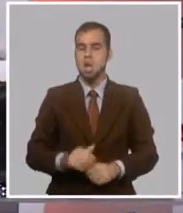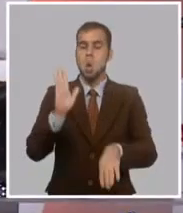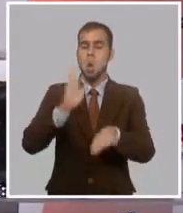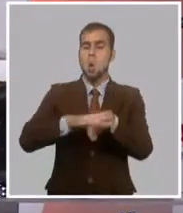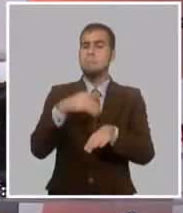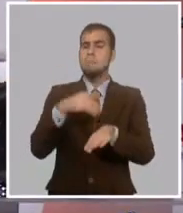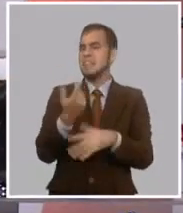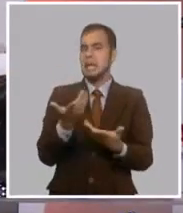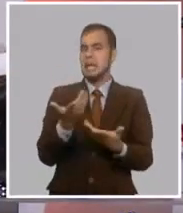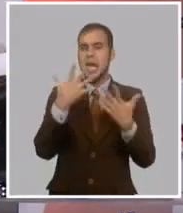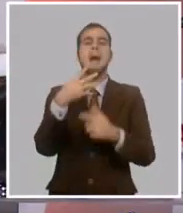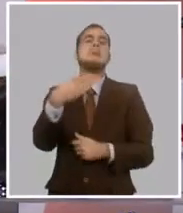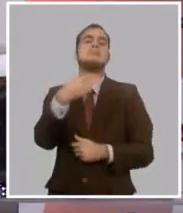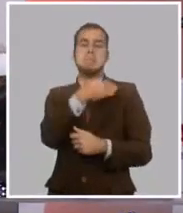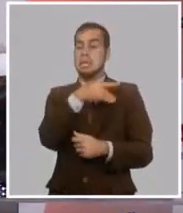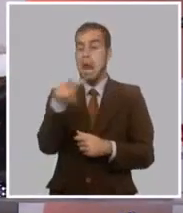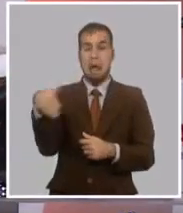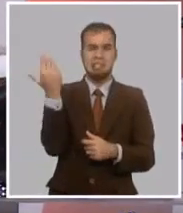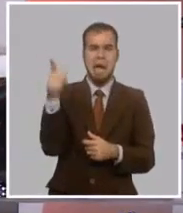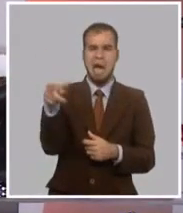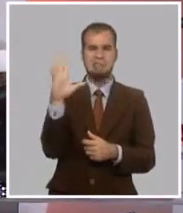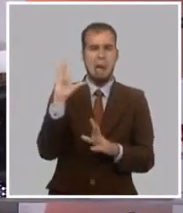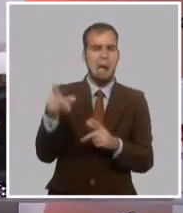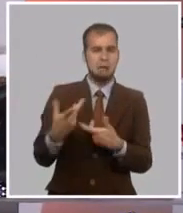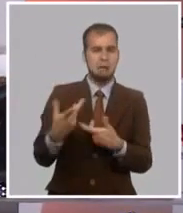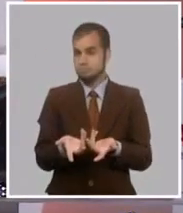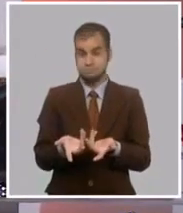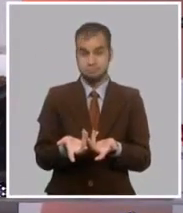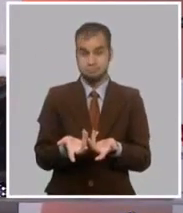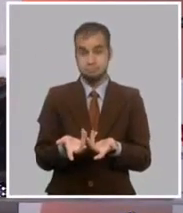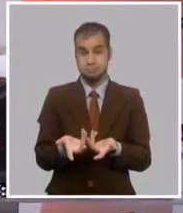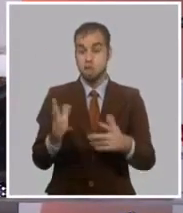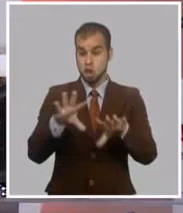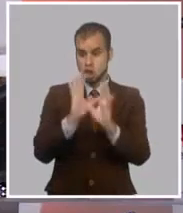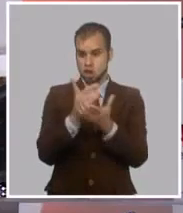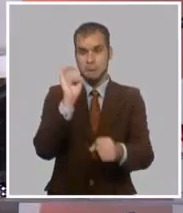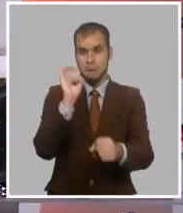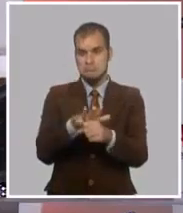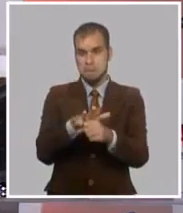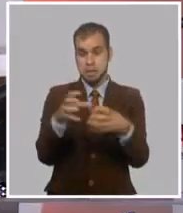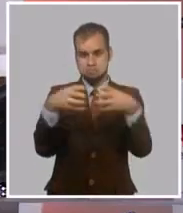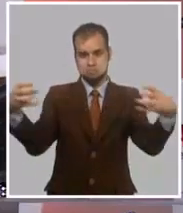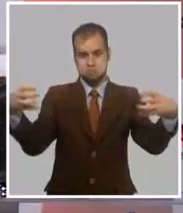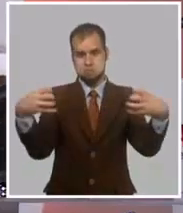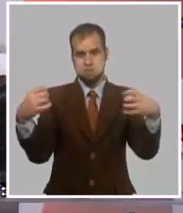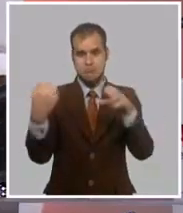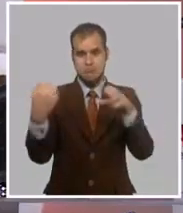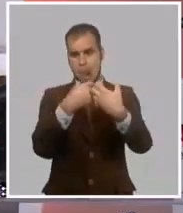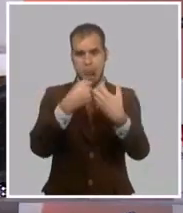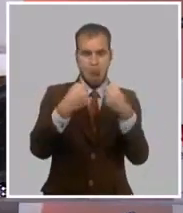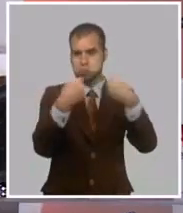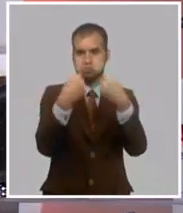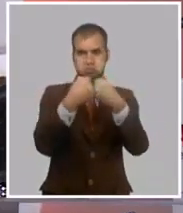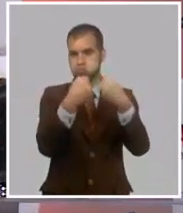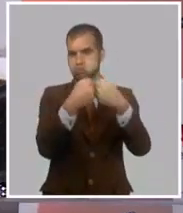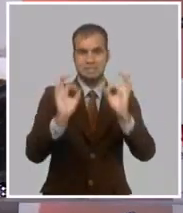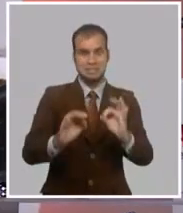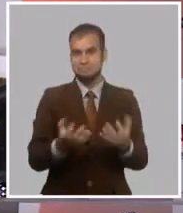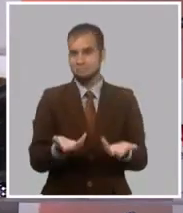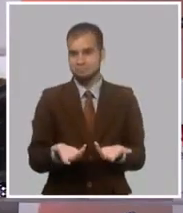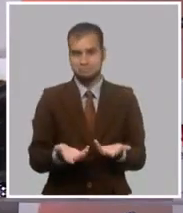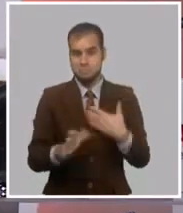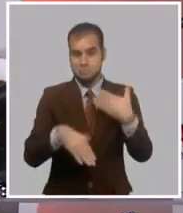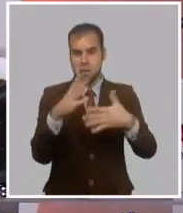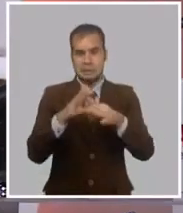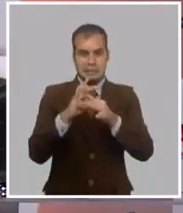culpa era de los militares. Todo esto, desde luego, contribuía a mantener divisiones, a mantener puntos de vista encontrados e